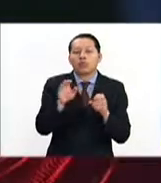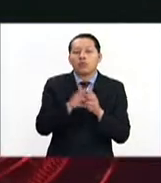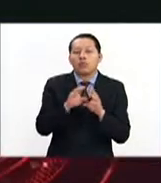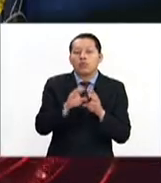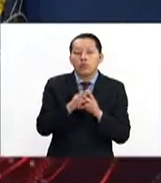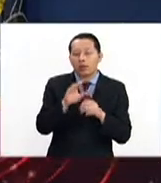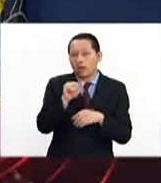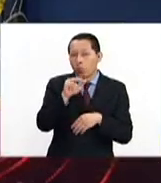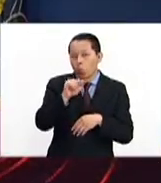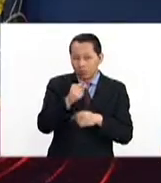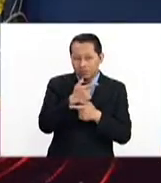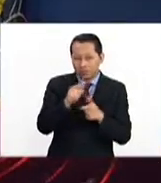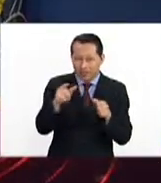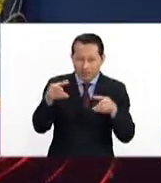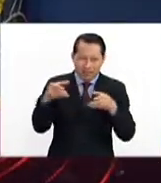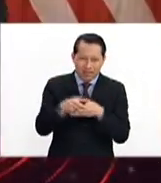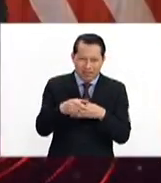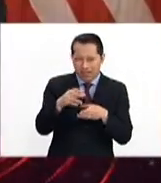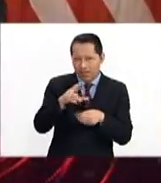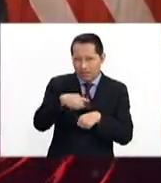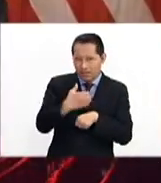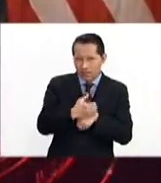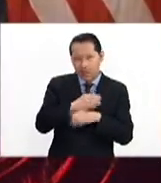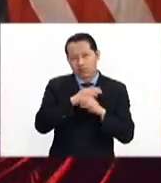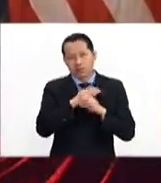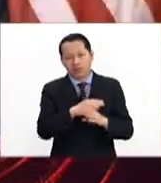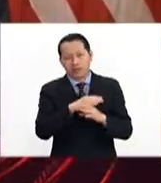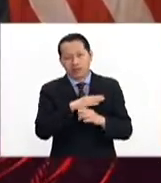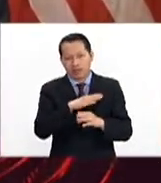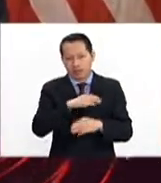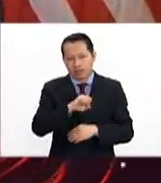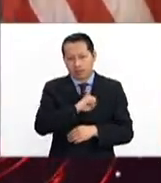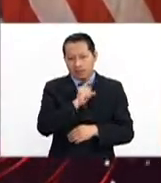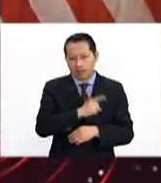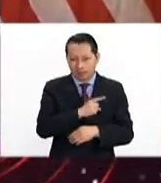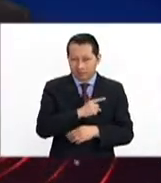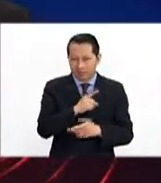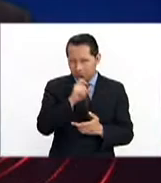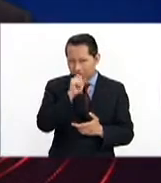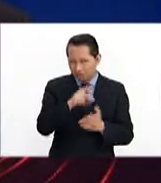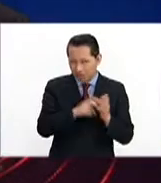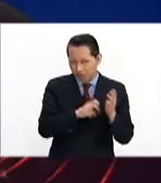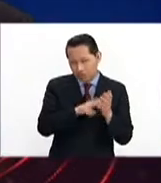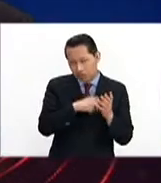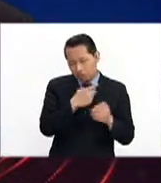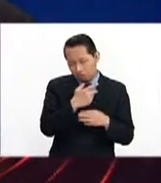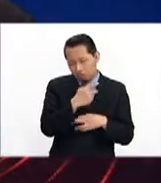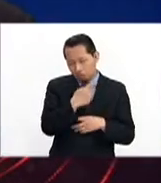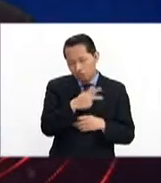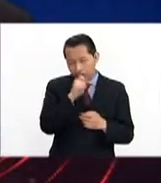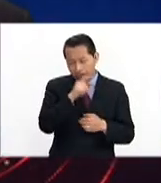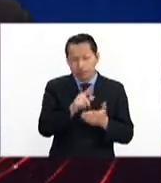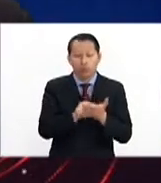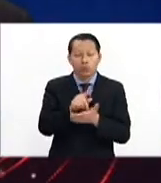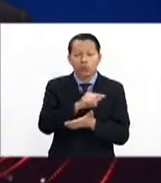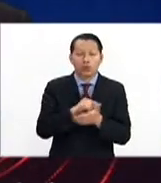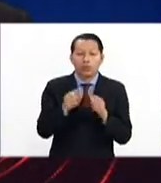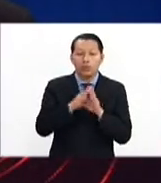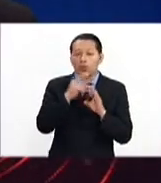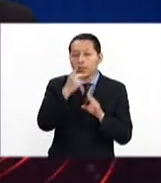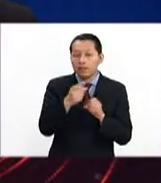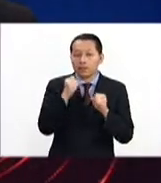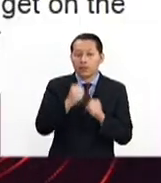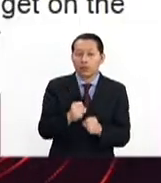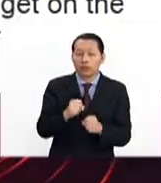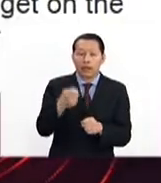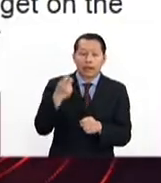de la Libertad, una alianza de congresistas republicanos que se opuso a la reforma sanitaria. a su reforma. A través de su cuenta de Twitter aseguró que este